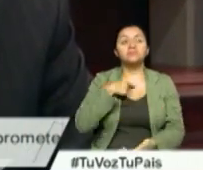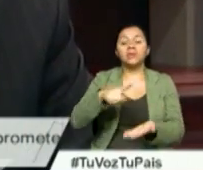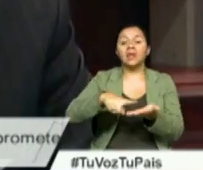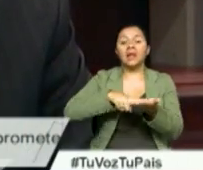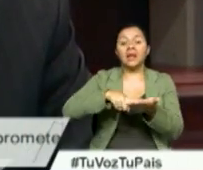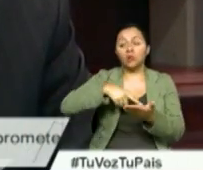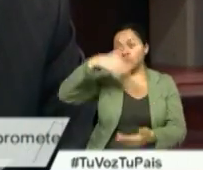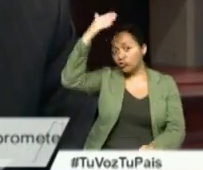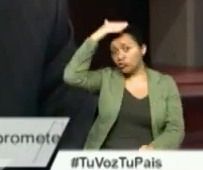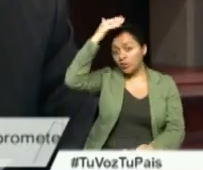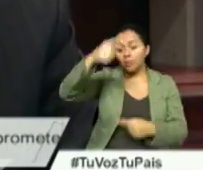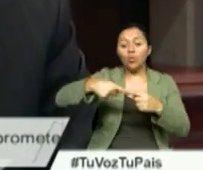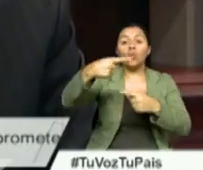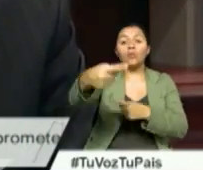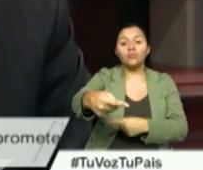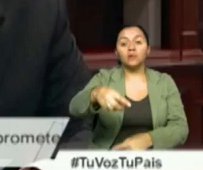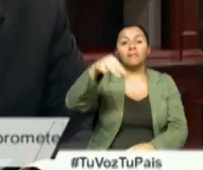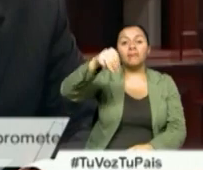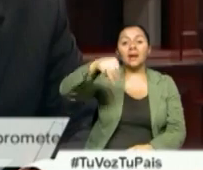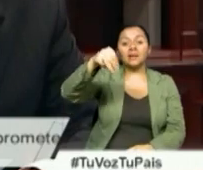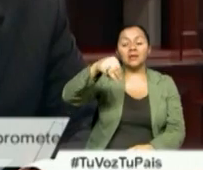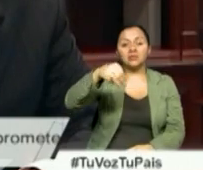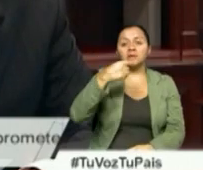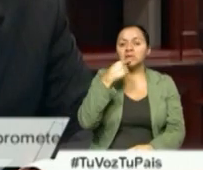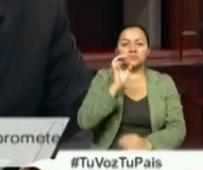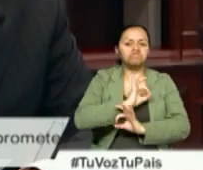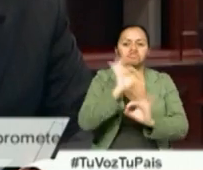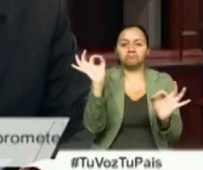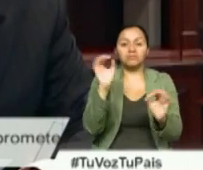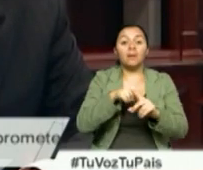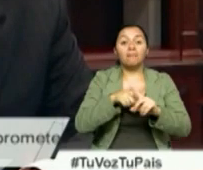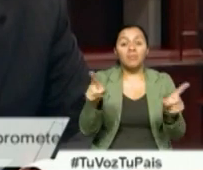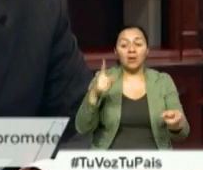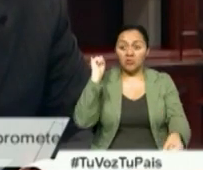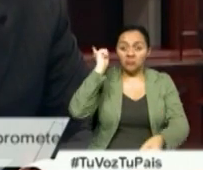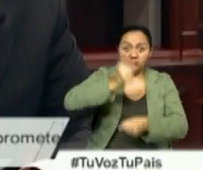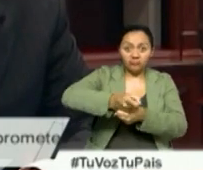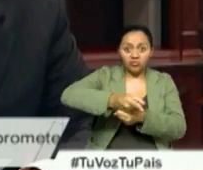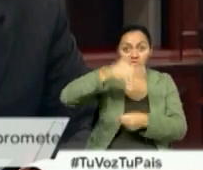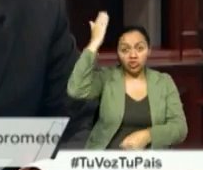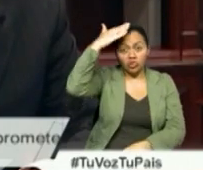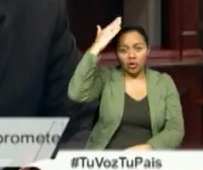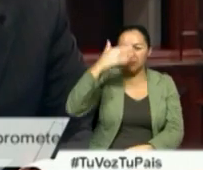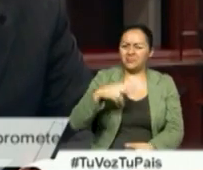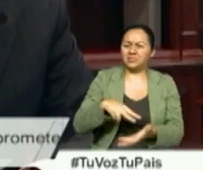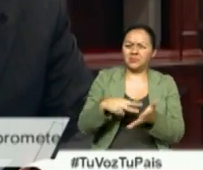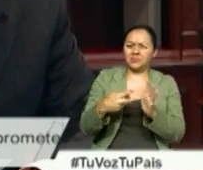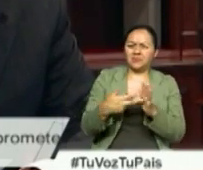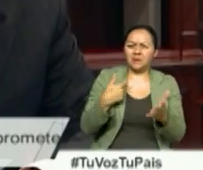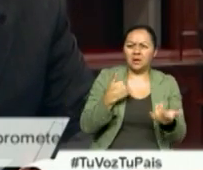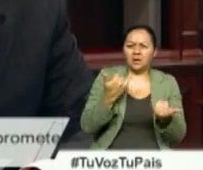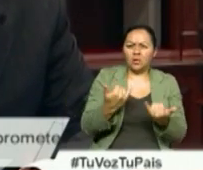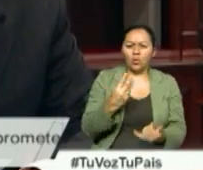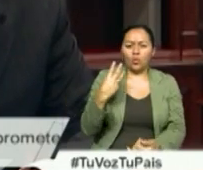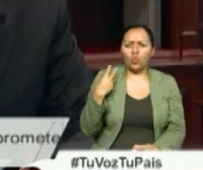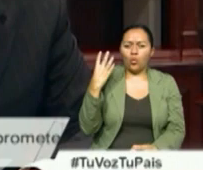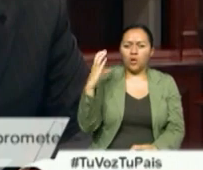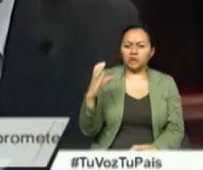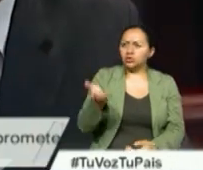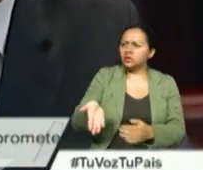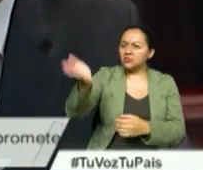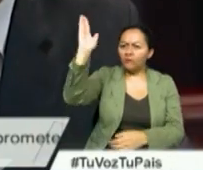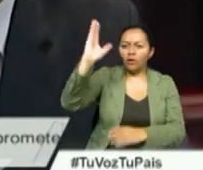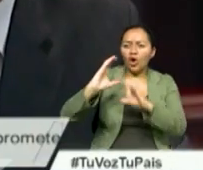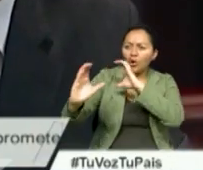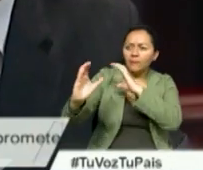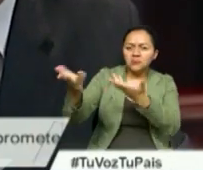Trump, programada para el próximo martes, pero recordó que la orden ejecutiva de su homólogo ocurrió mientras se encuentra en Washington una delegación